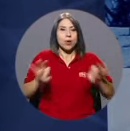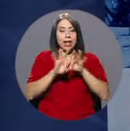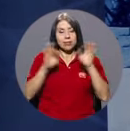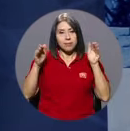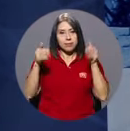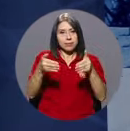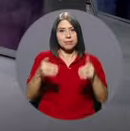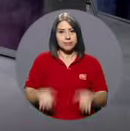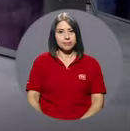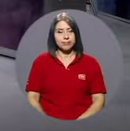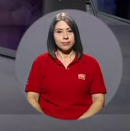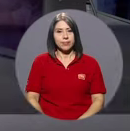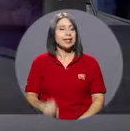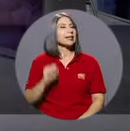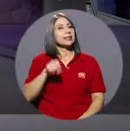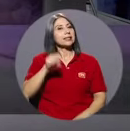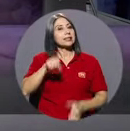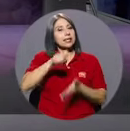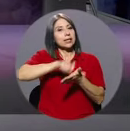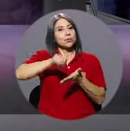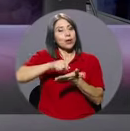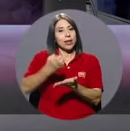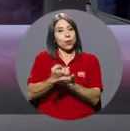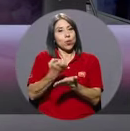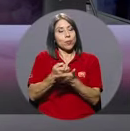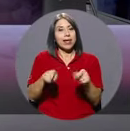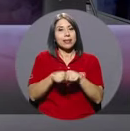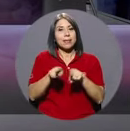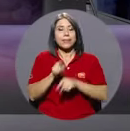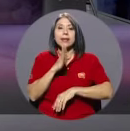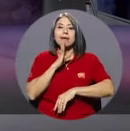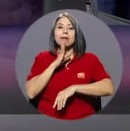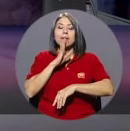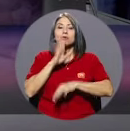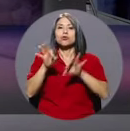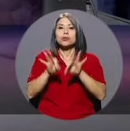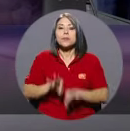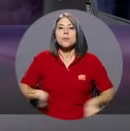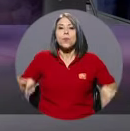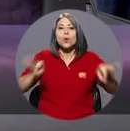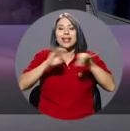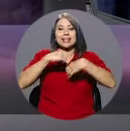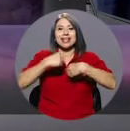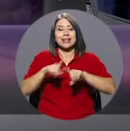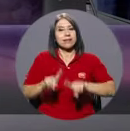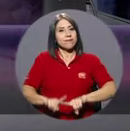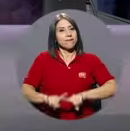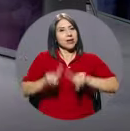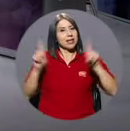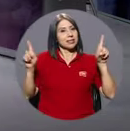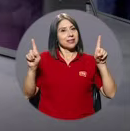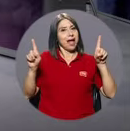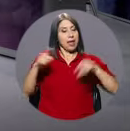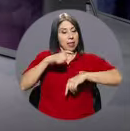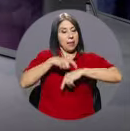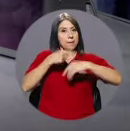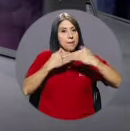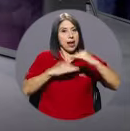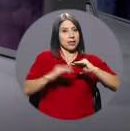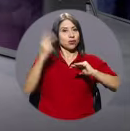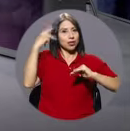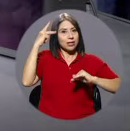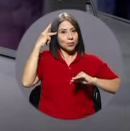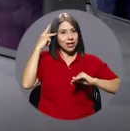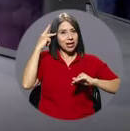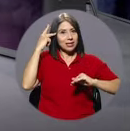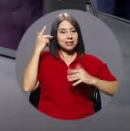importante. Sí, en la Escuela de Economía hemos hablado también de la importancia de diferenciar, ¿verdad?, los plazos de las políticas, o más bien